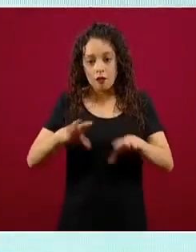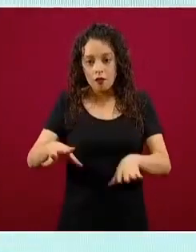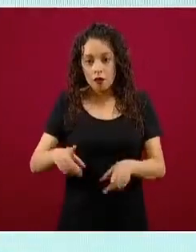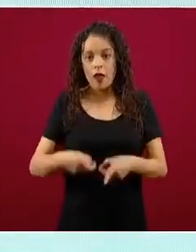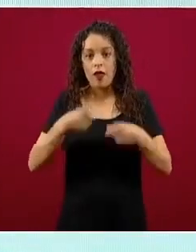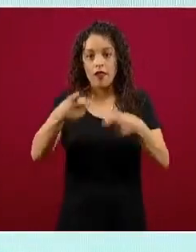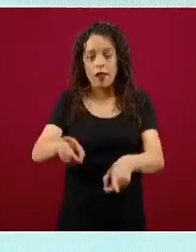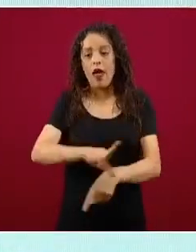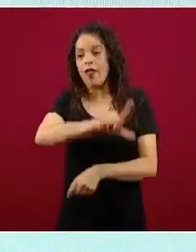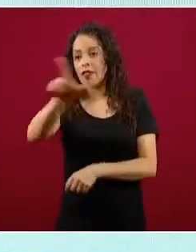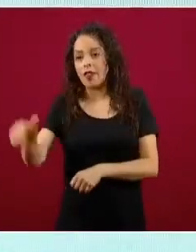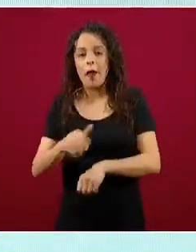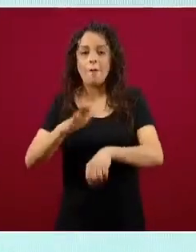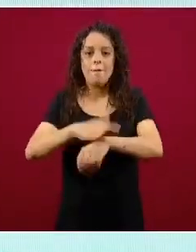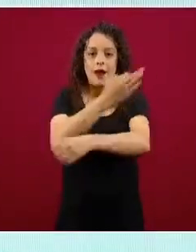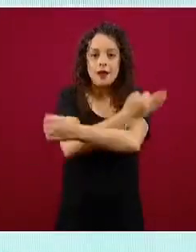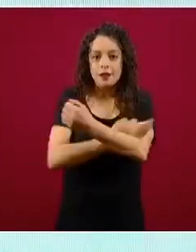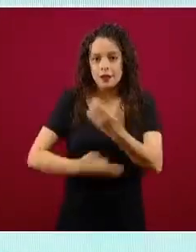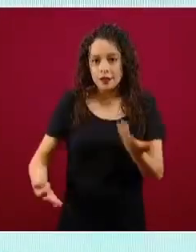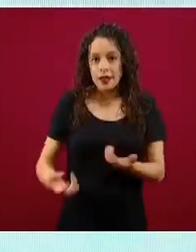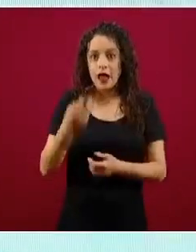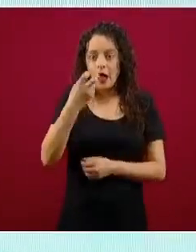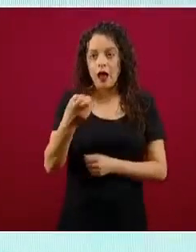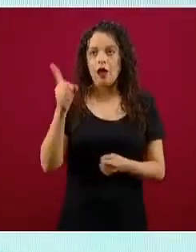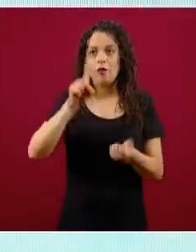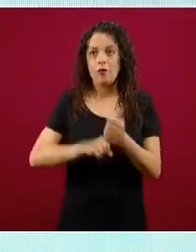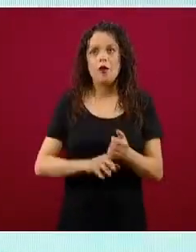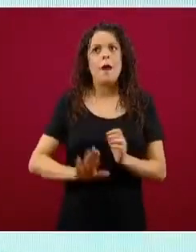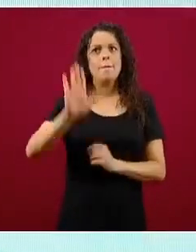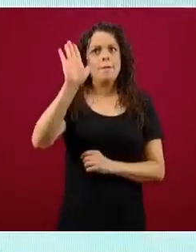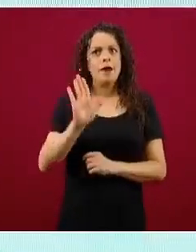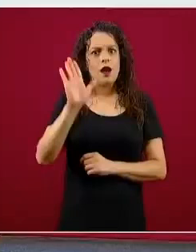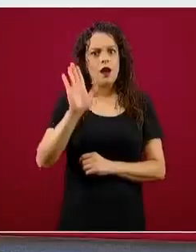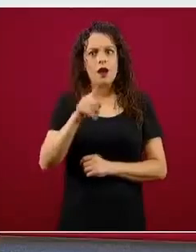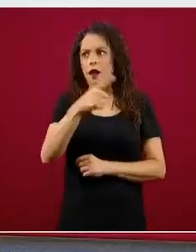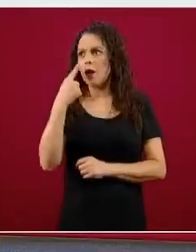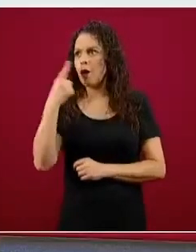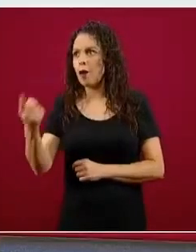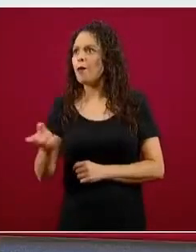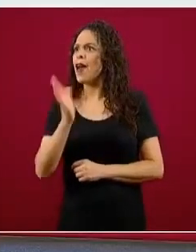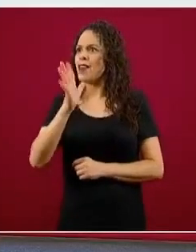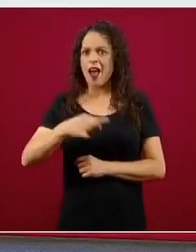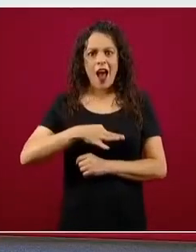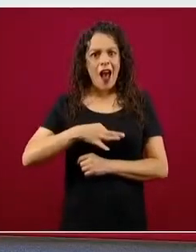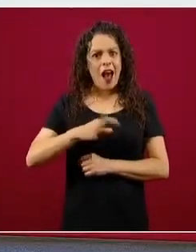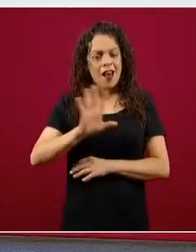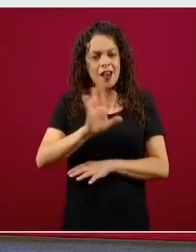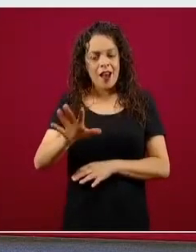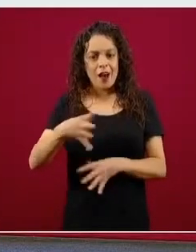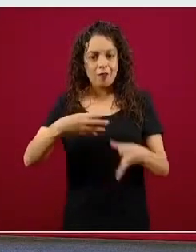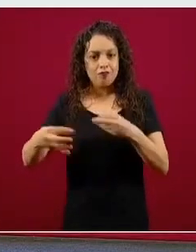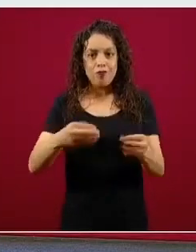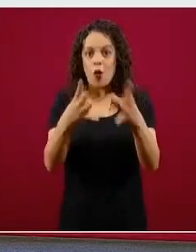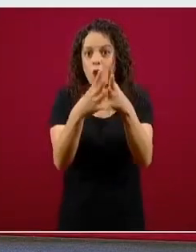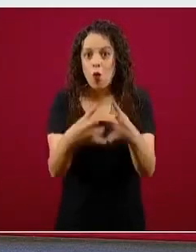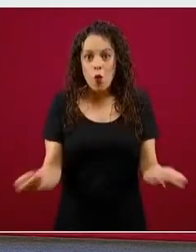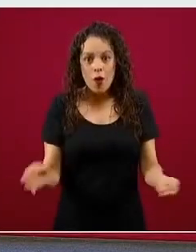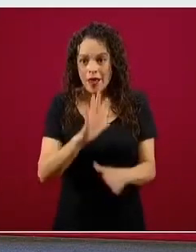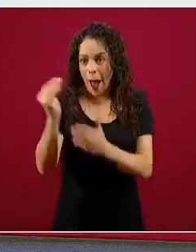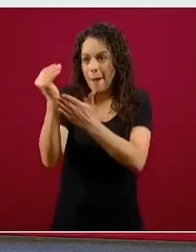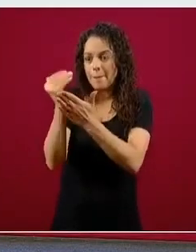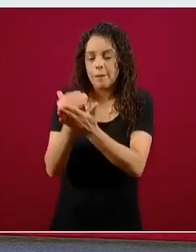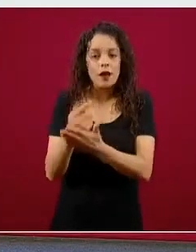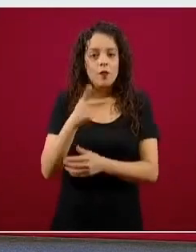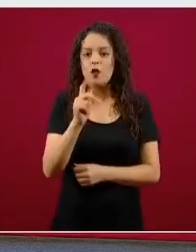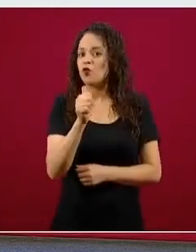más abajo y dan una falsa impresión de que la epidemia ya está acabando y la epidemia todavía no se acaba,